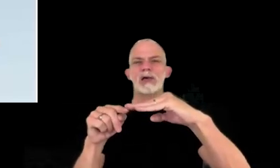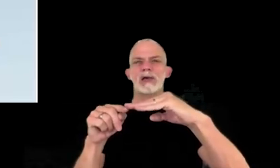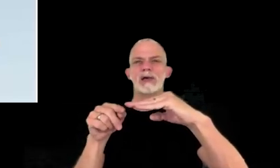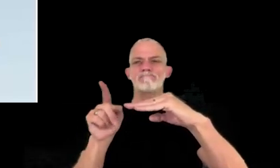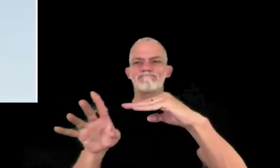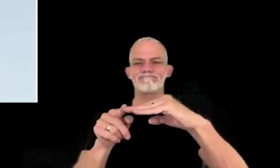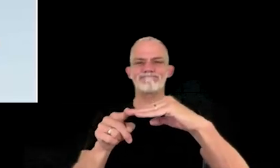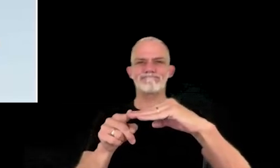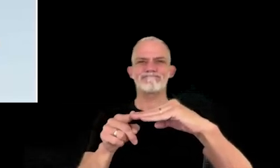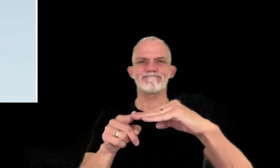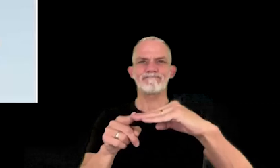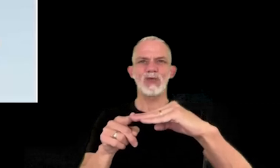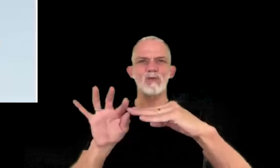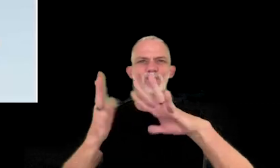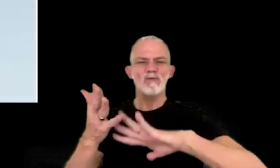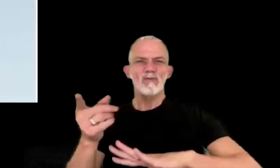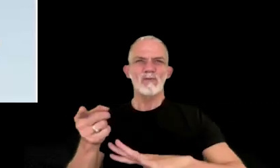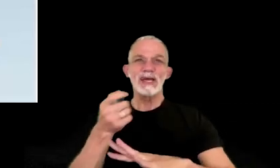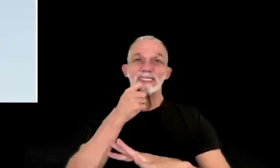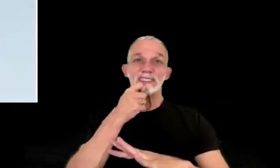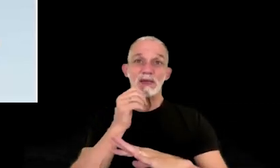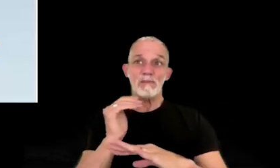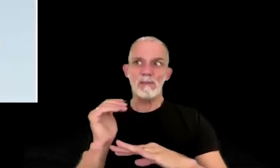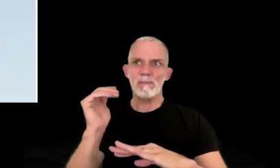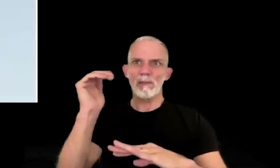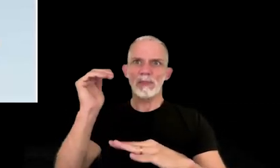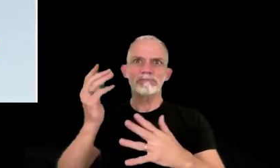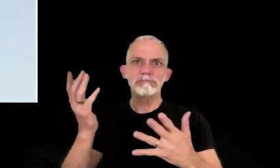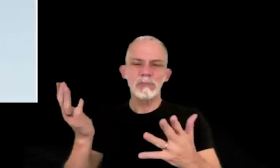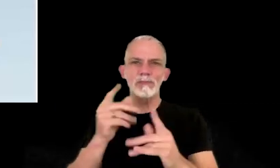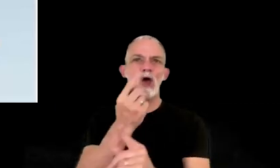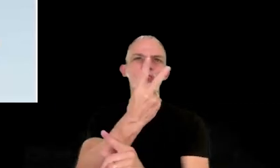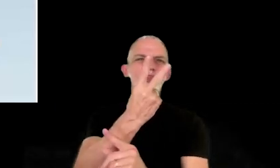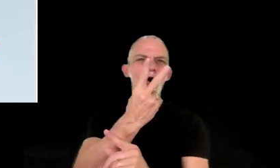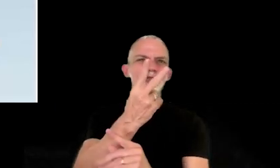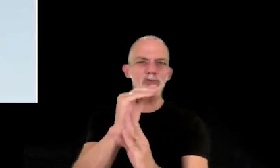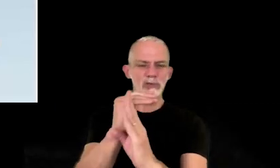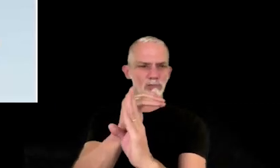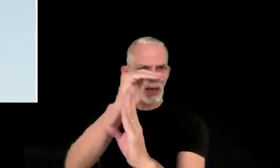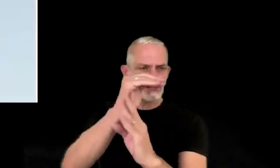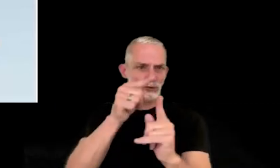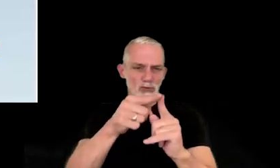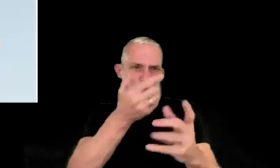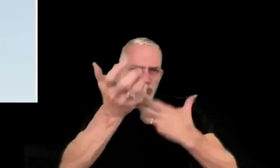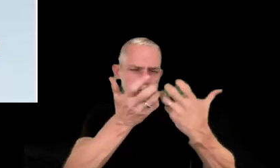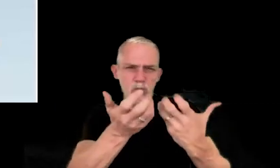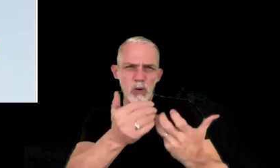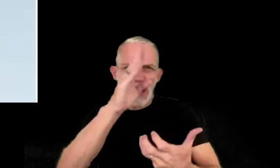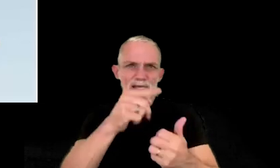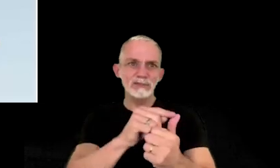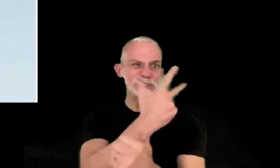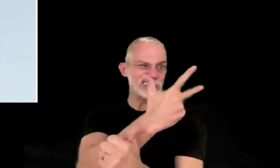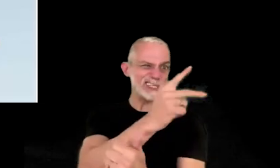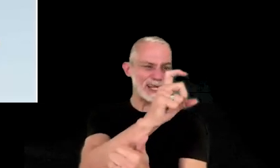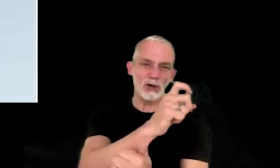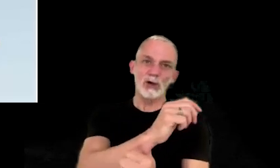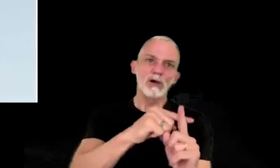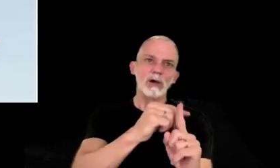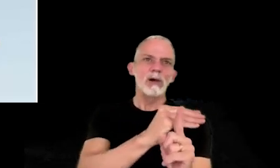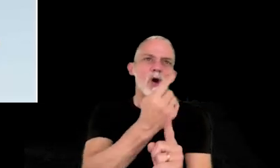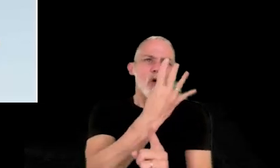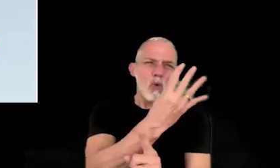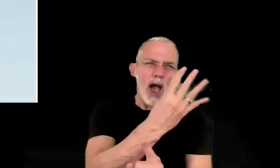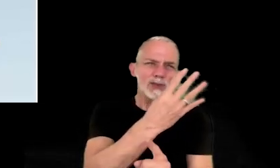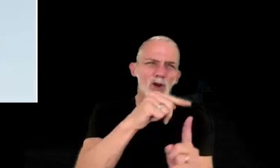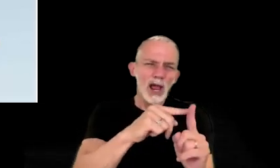con distintas dificultades en esas áreas, pero a 2 grados se va a incrementar, a 3 grados más, y fíjense, a 4